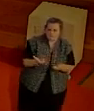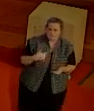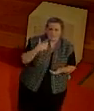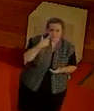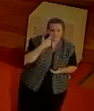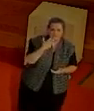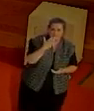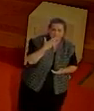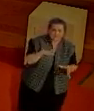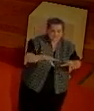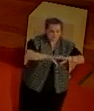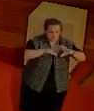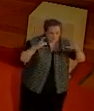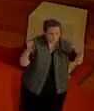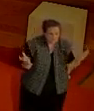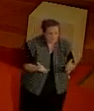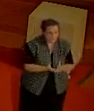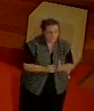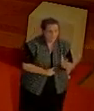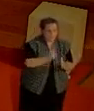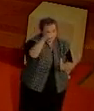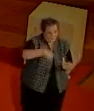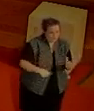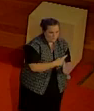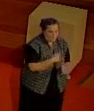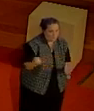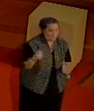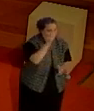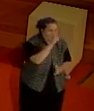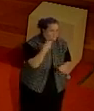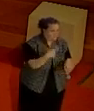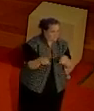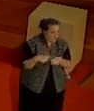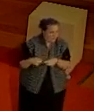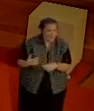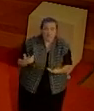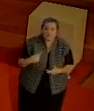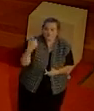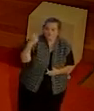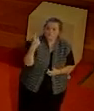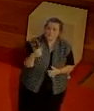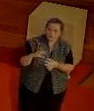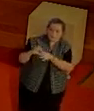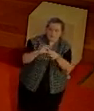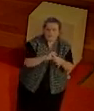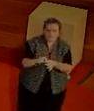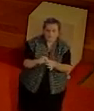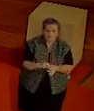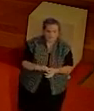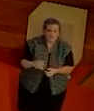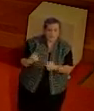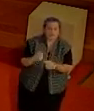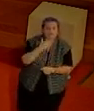mundo multipolar o en un mundo unipolar Yo no tengo ninguna duda por mucho que me digan algunos que vivimos en un mundo